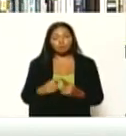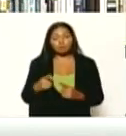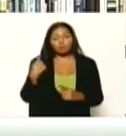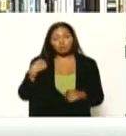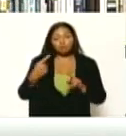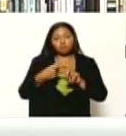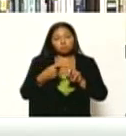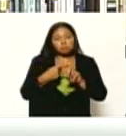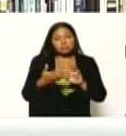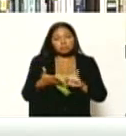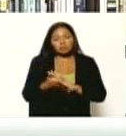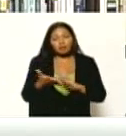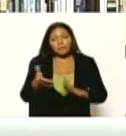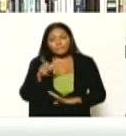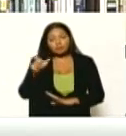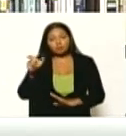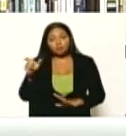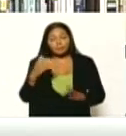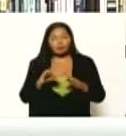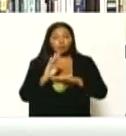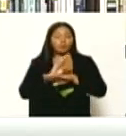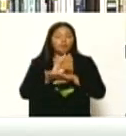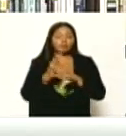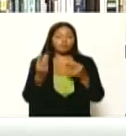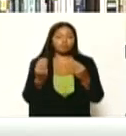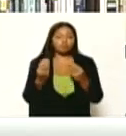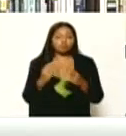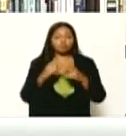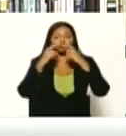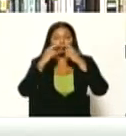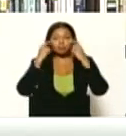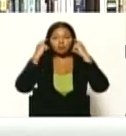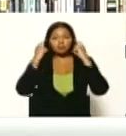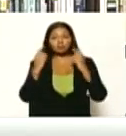positivo. La gente se está cuidando con sus mascarillas.